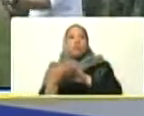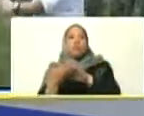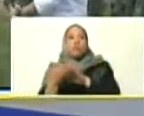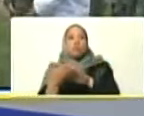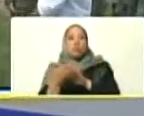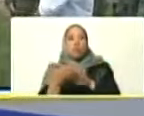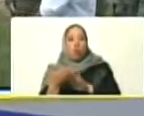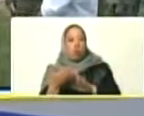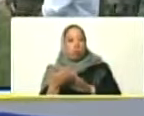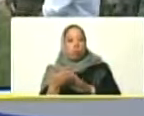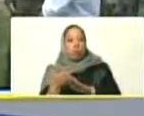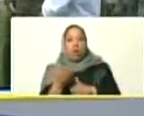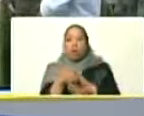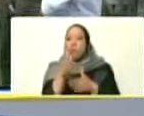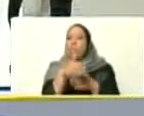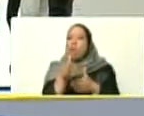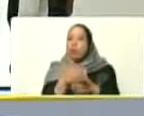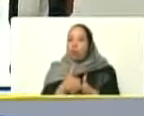sea.